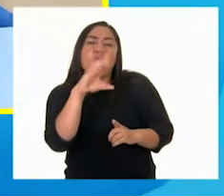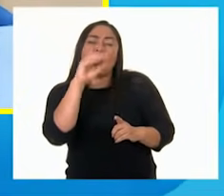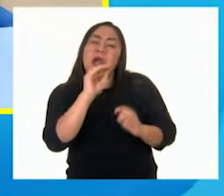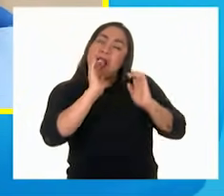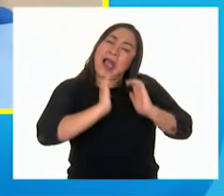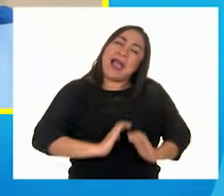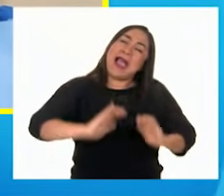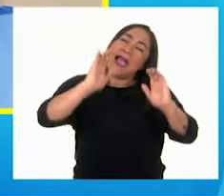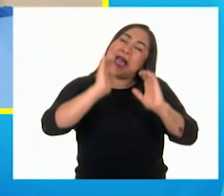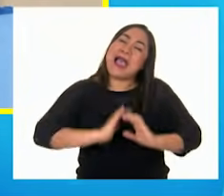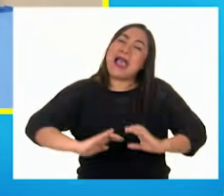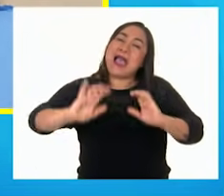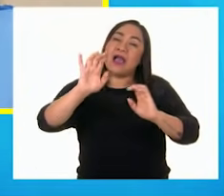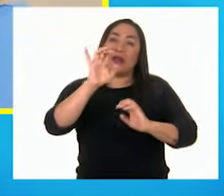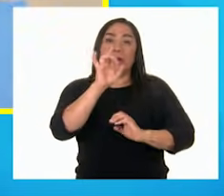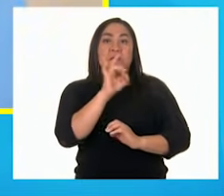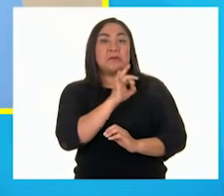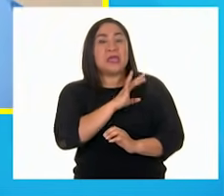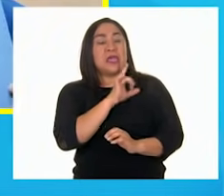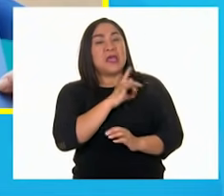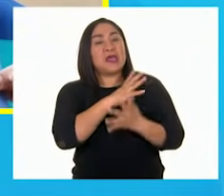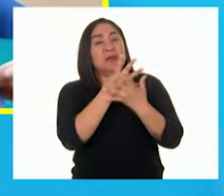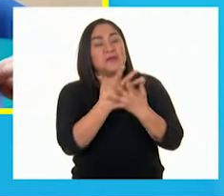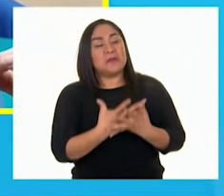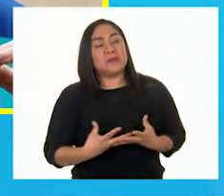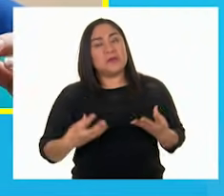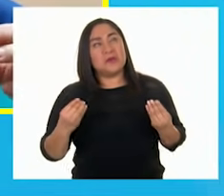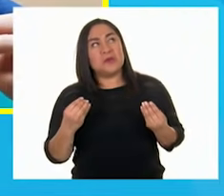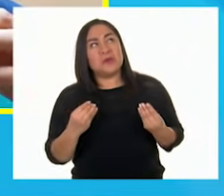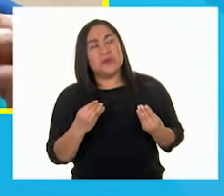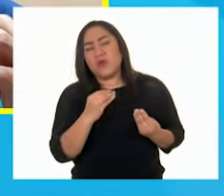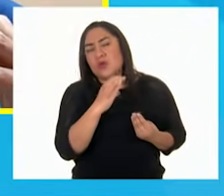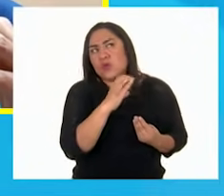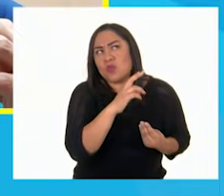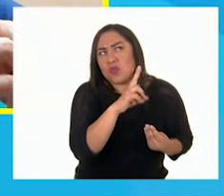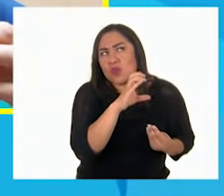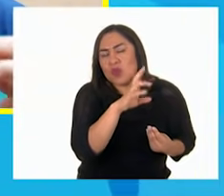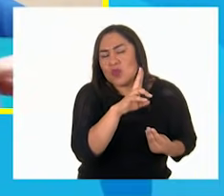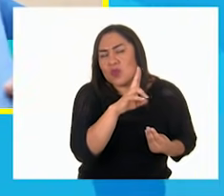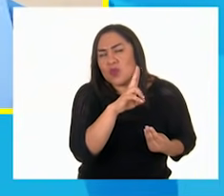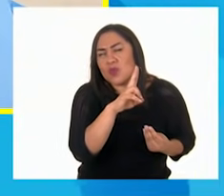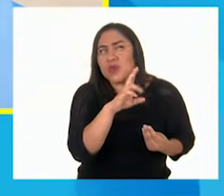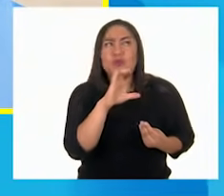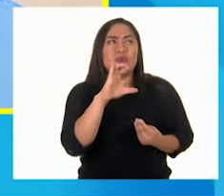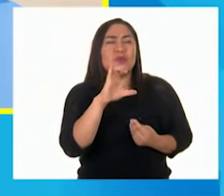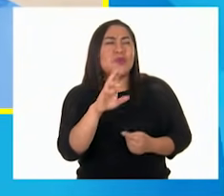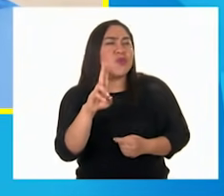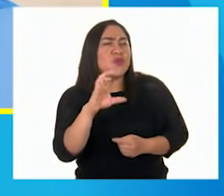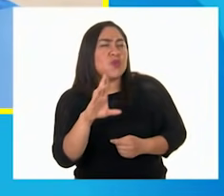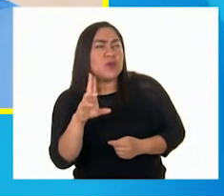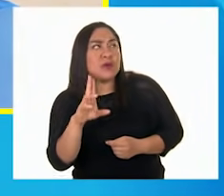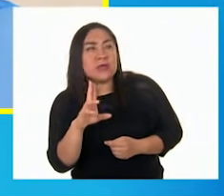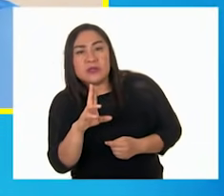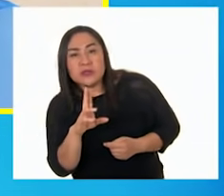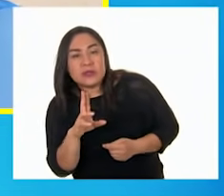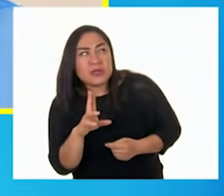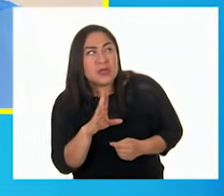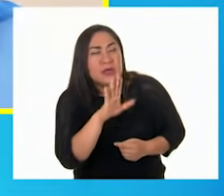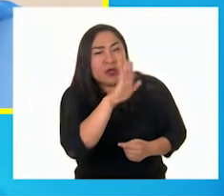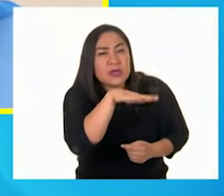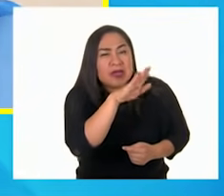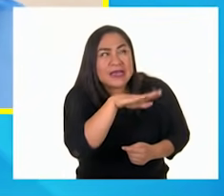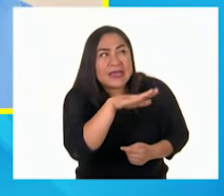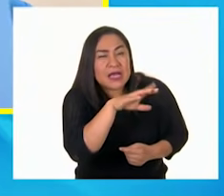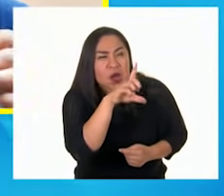el miedo nos quitó. Cucú, cucú. Lobo,